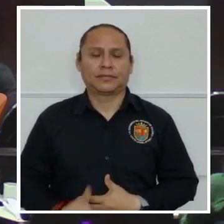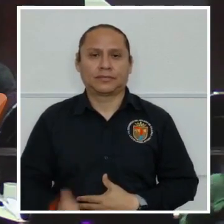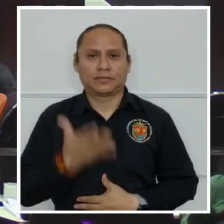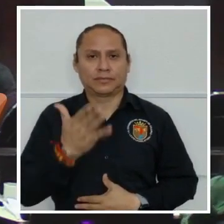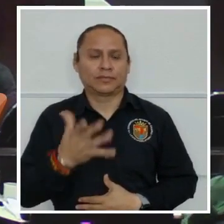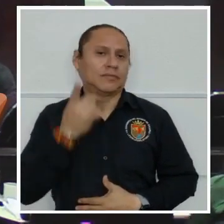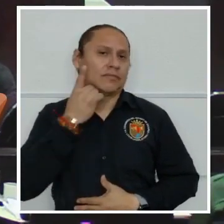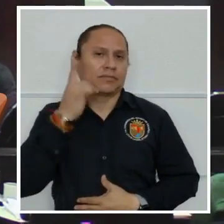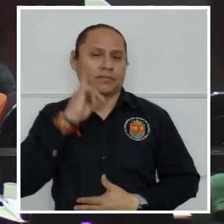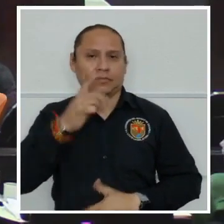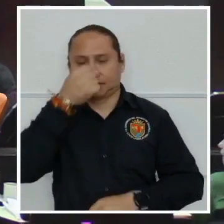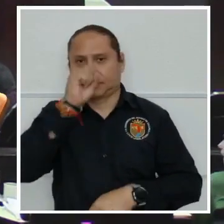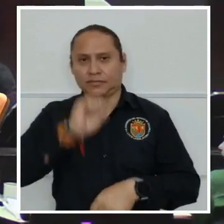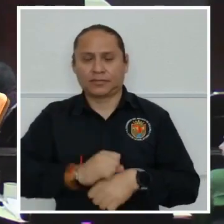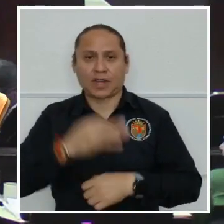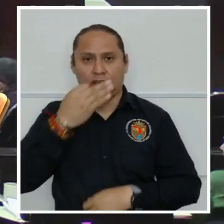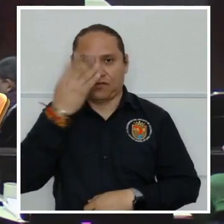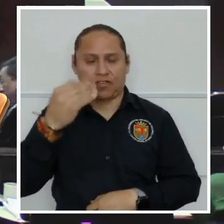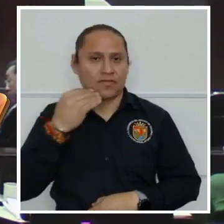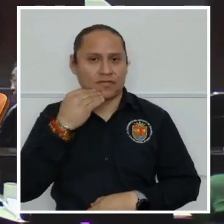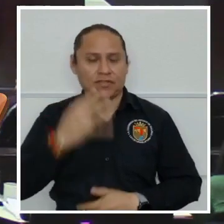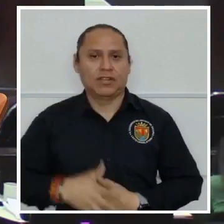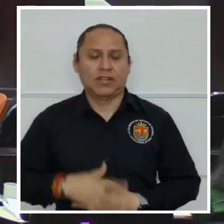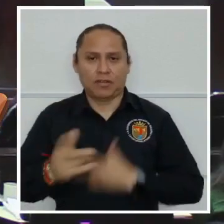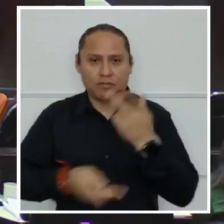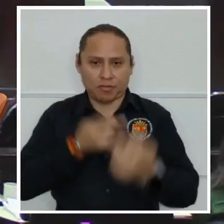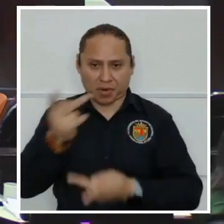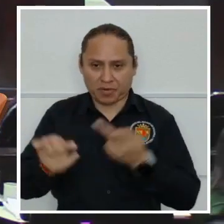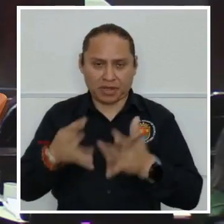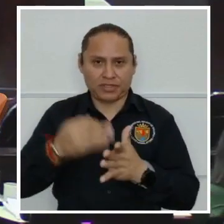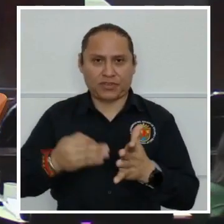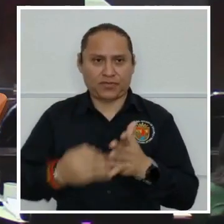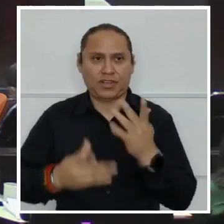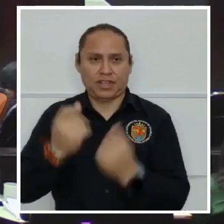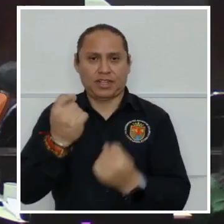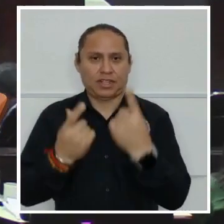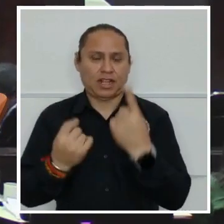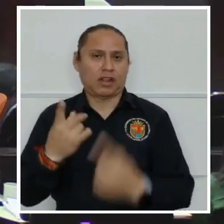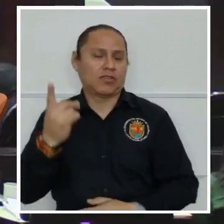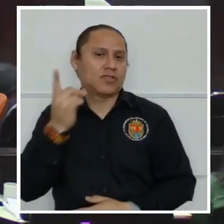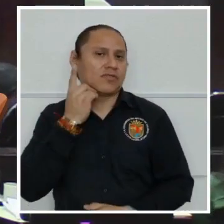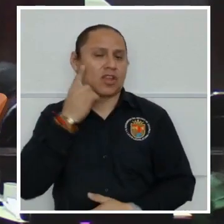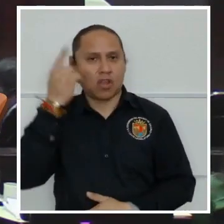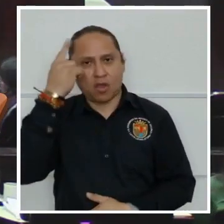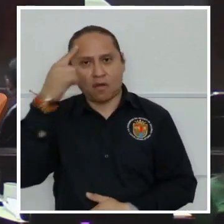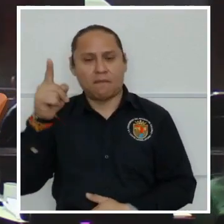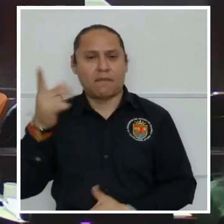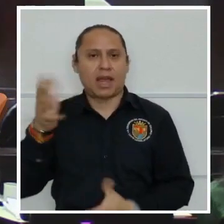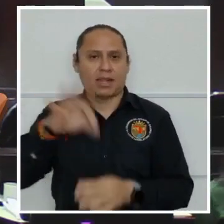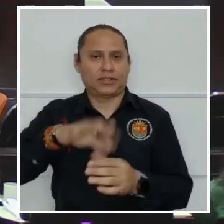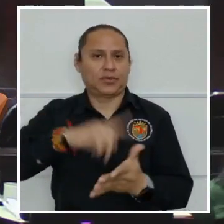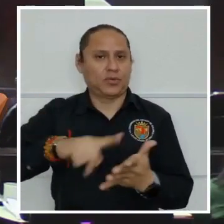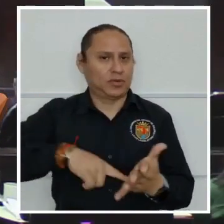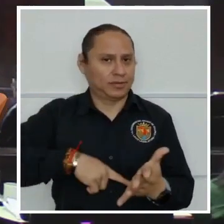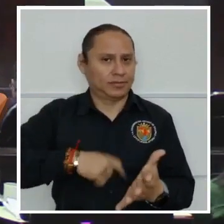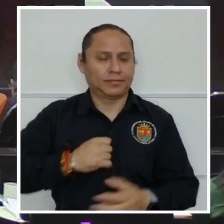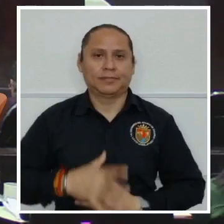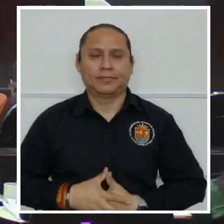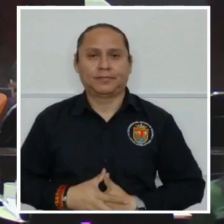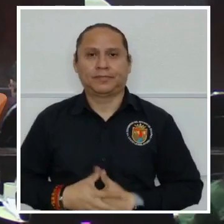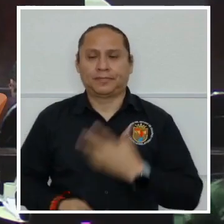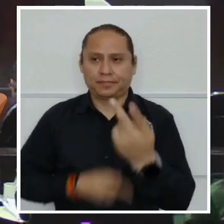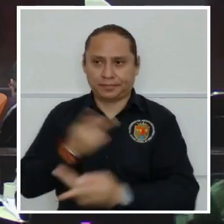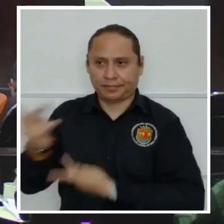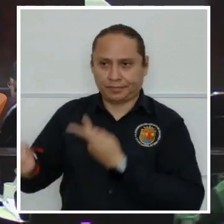Solicito a la diputada secretaria Flor de María Esponda Torres se sirva a verificar si falta algún diputado por emitir su voto.